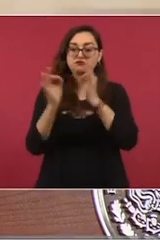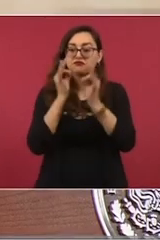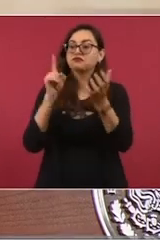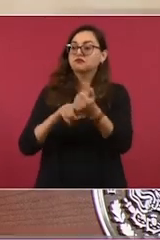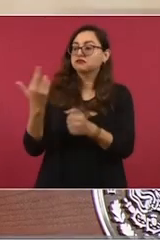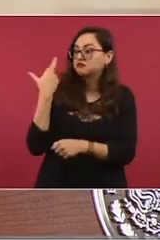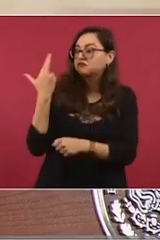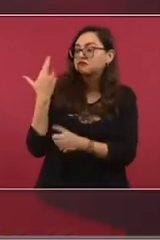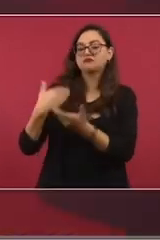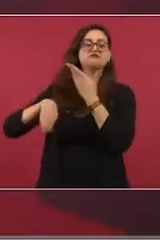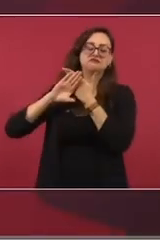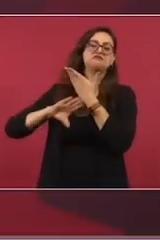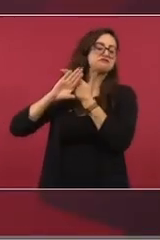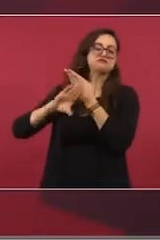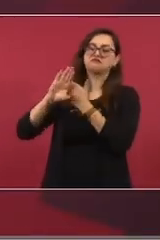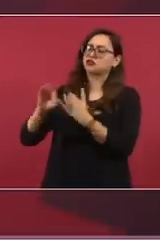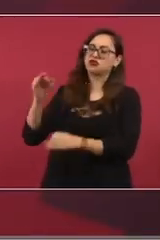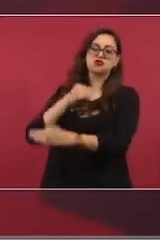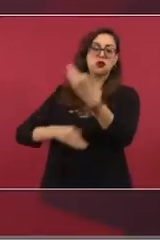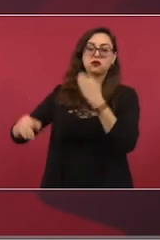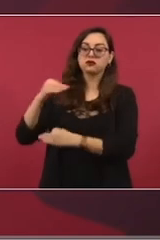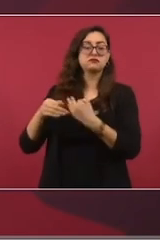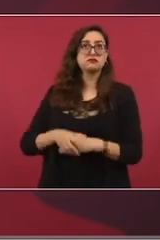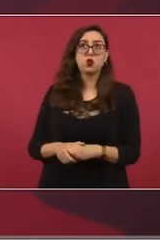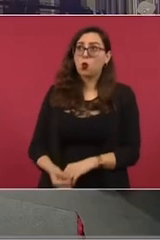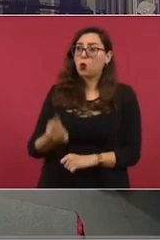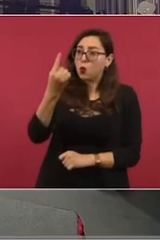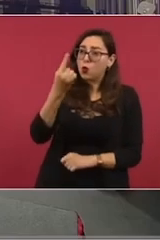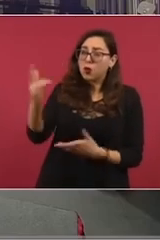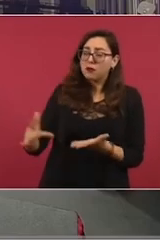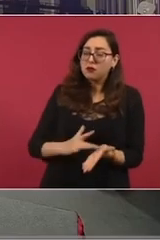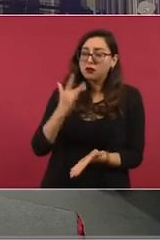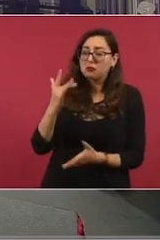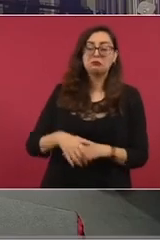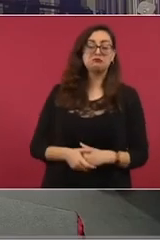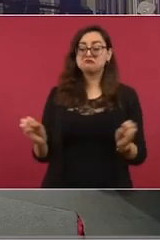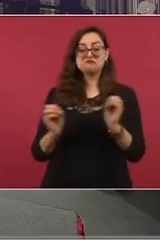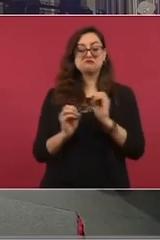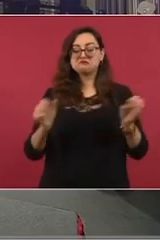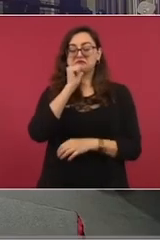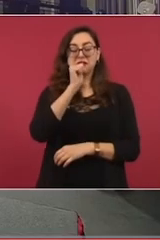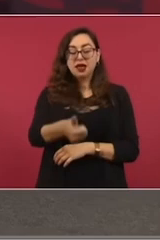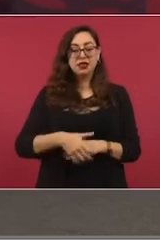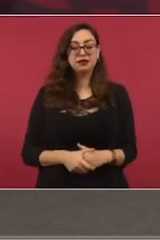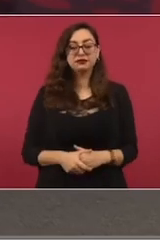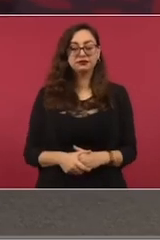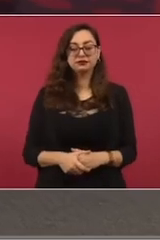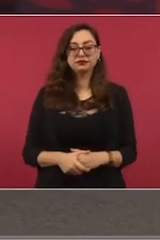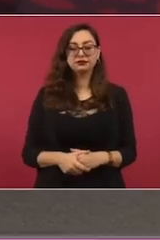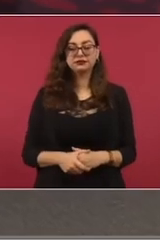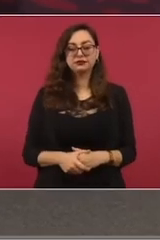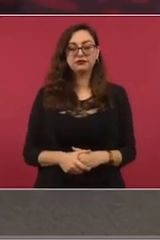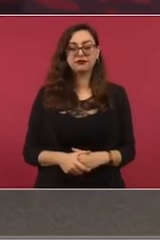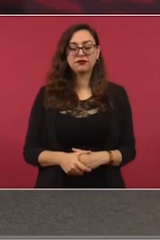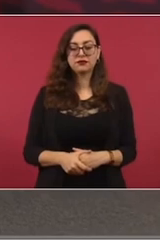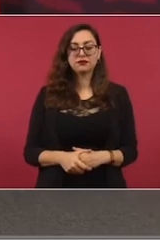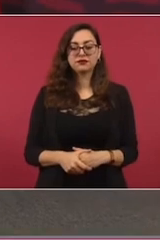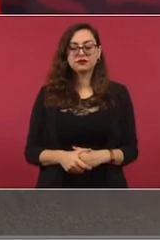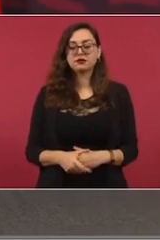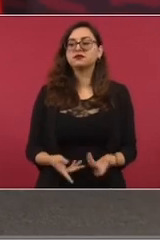Pues todos no creo que haya uno que esté informe